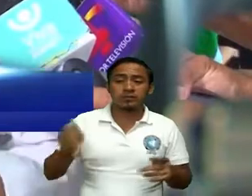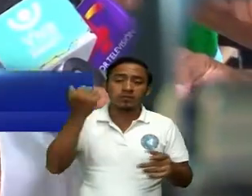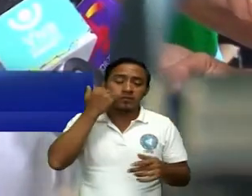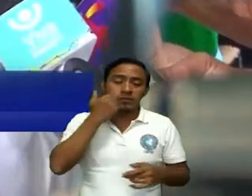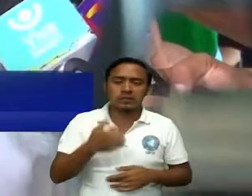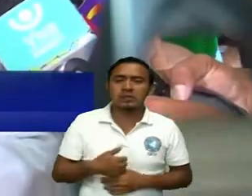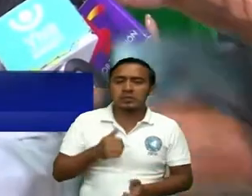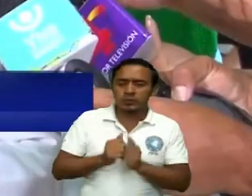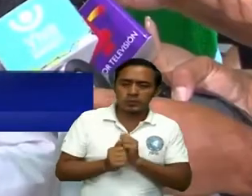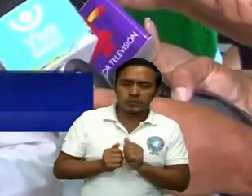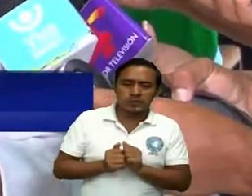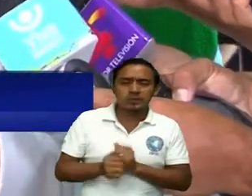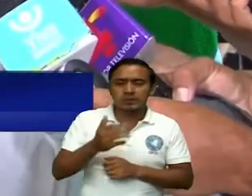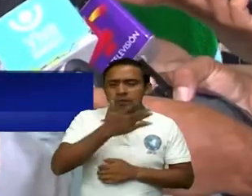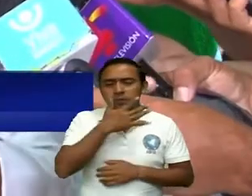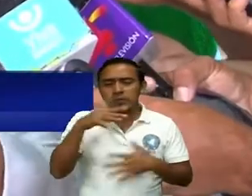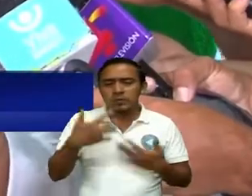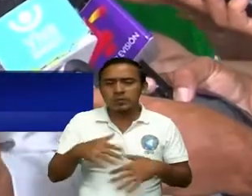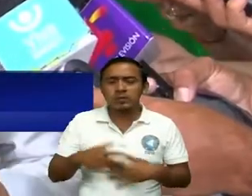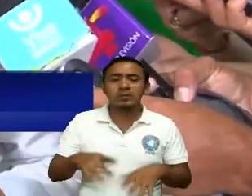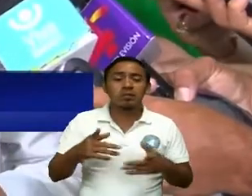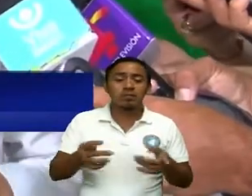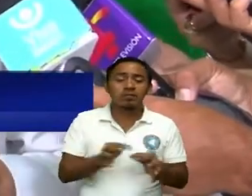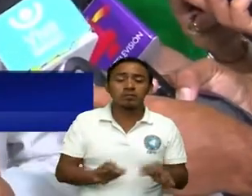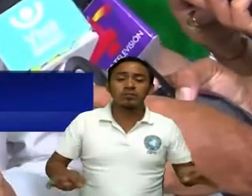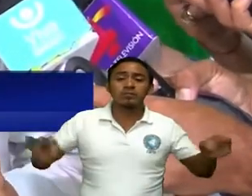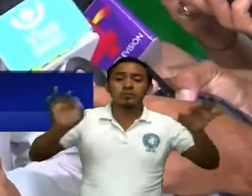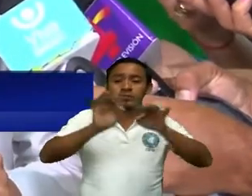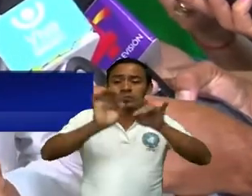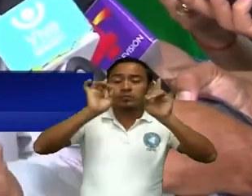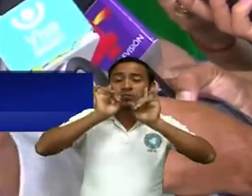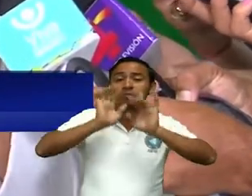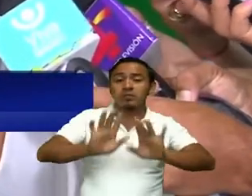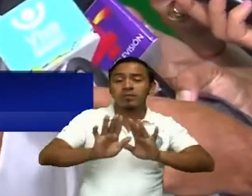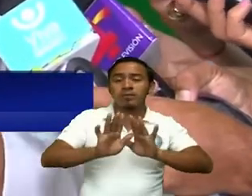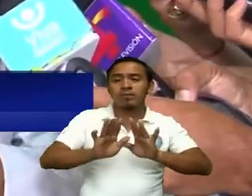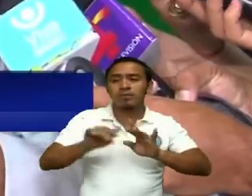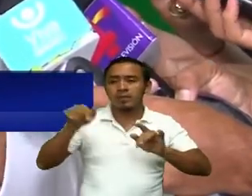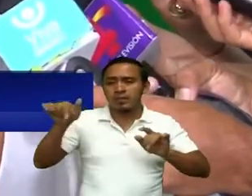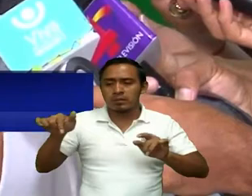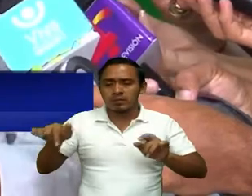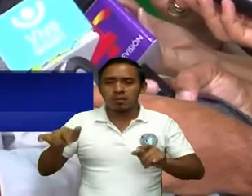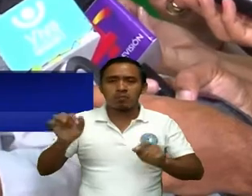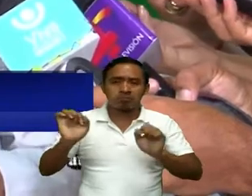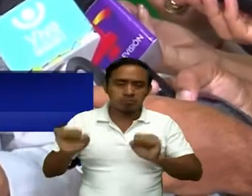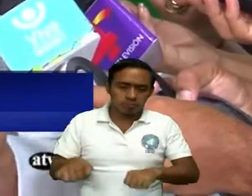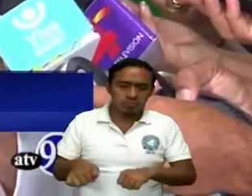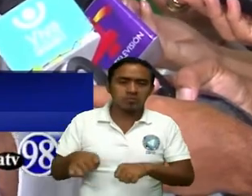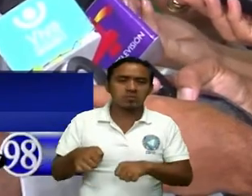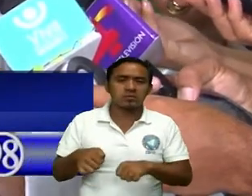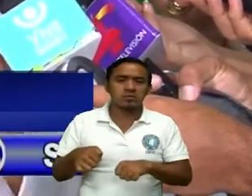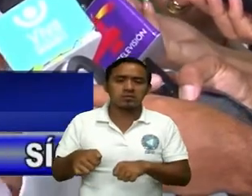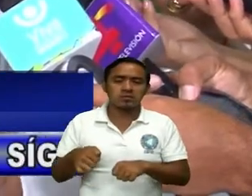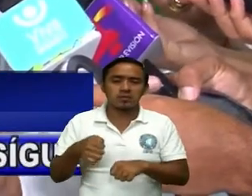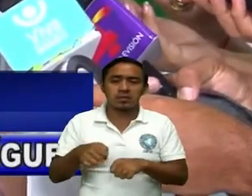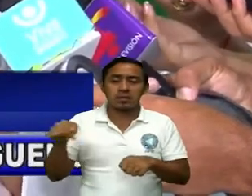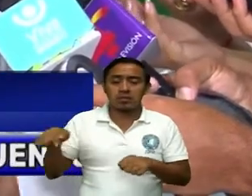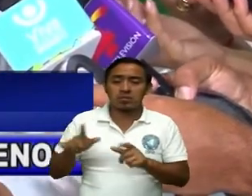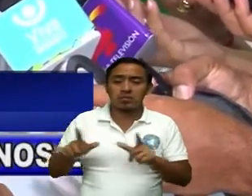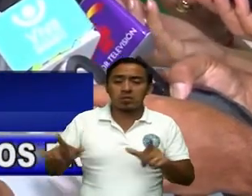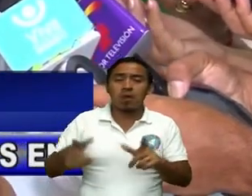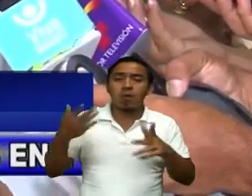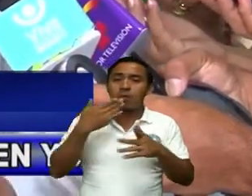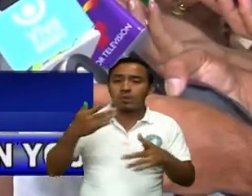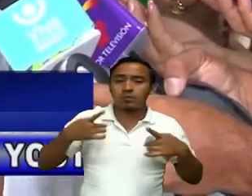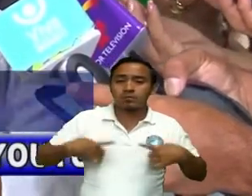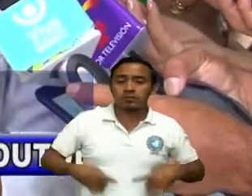críticos con alguna necesidad de suma importancia de cuidado, van a tener la posibilidad de estar en un ambiente